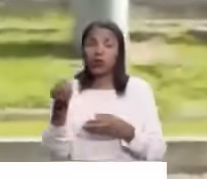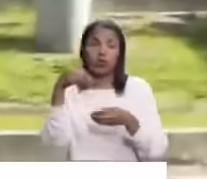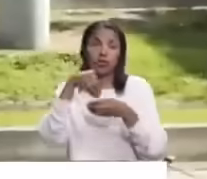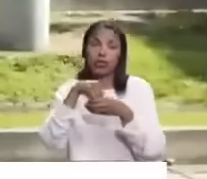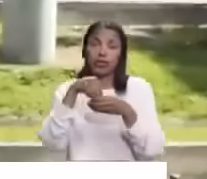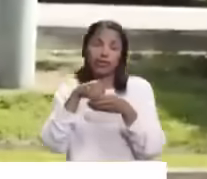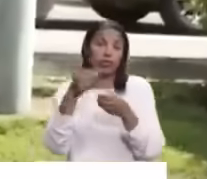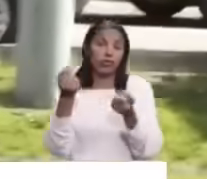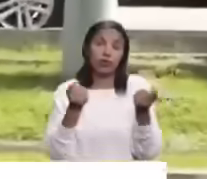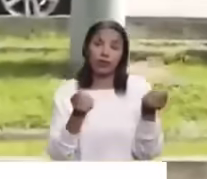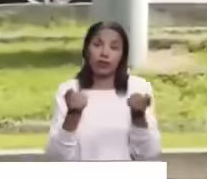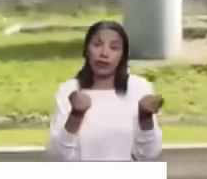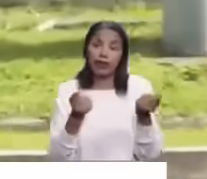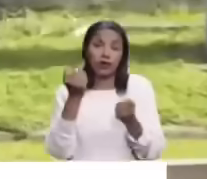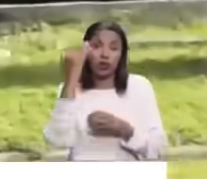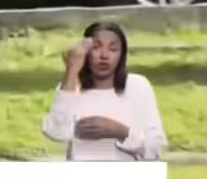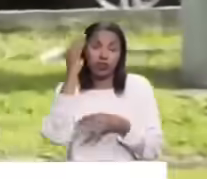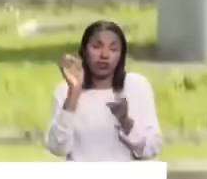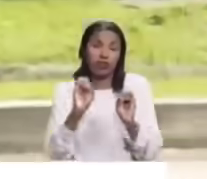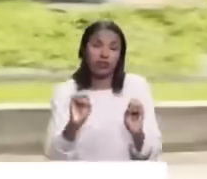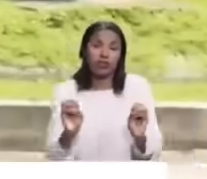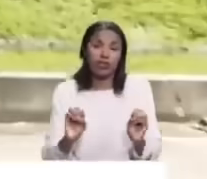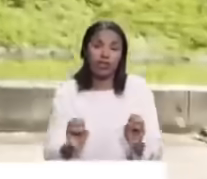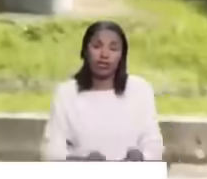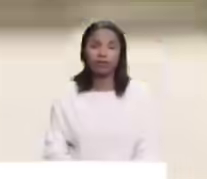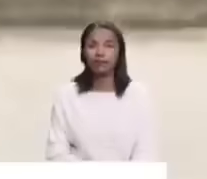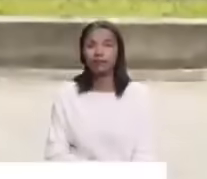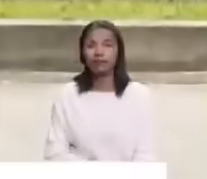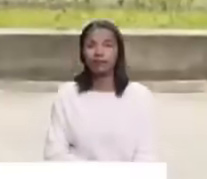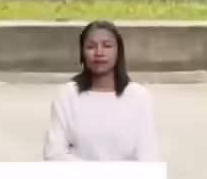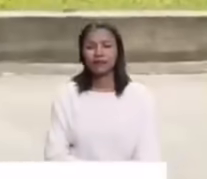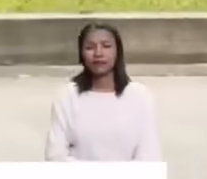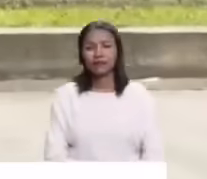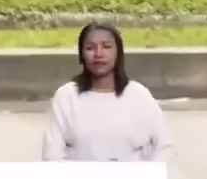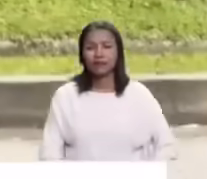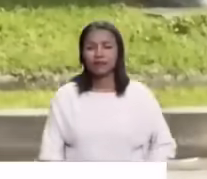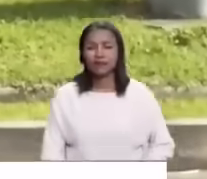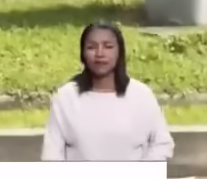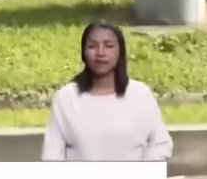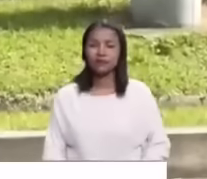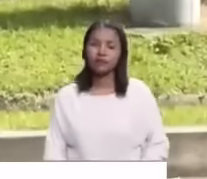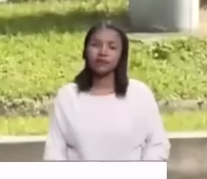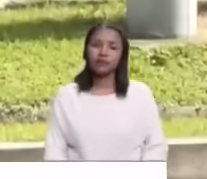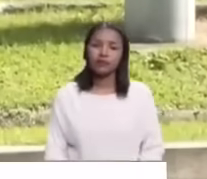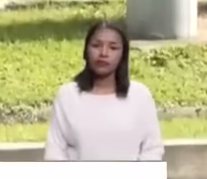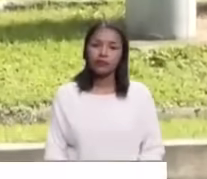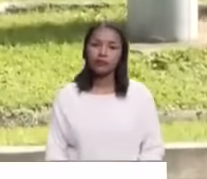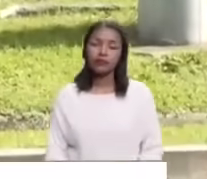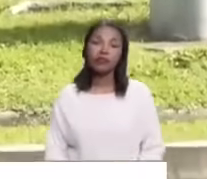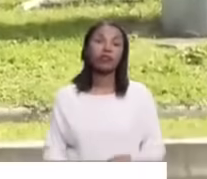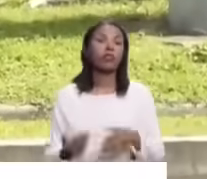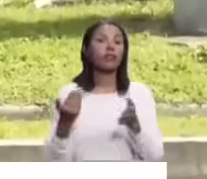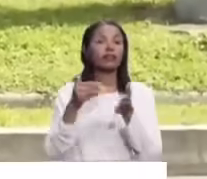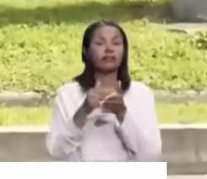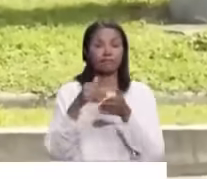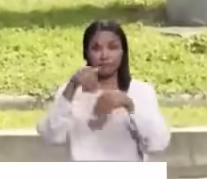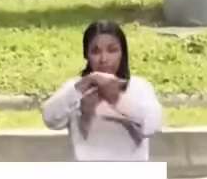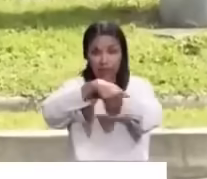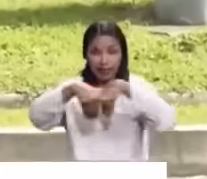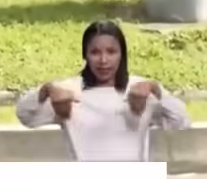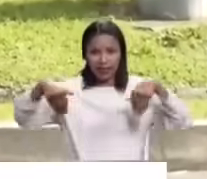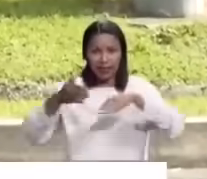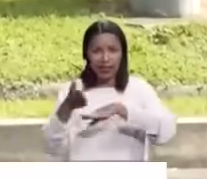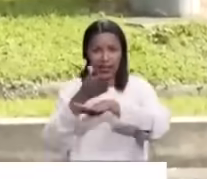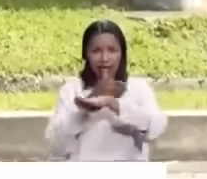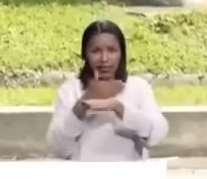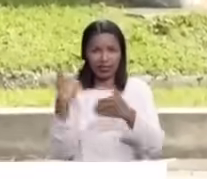o entregarse pues precisamente a las autoridades. Le reiteramos a las personas, vía Ricardo J. Alfaro,